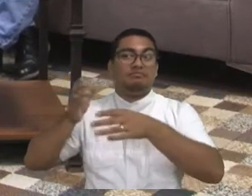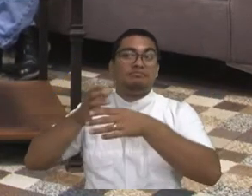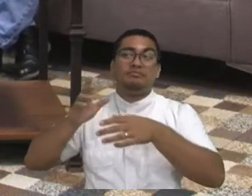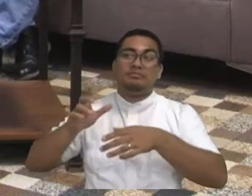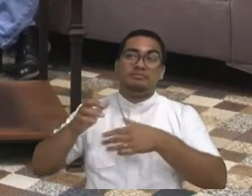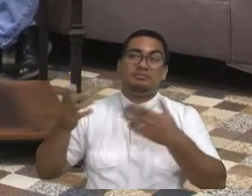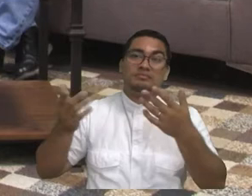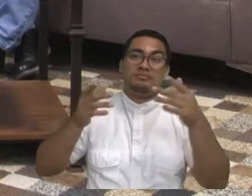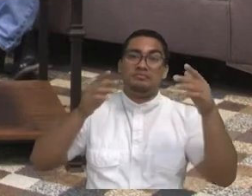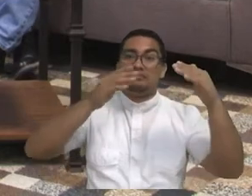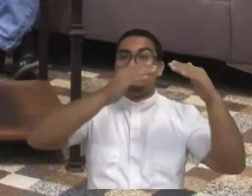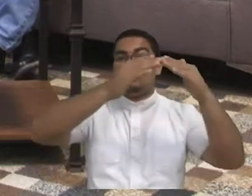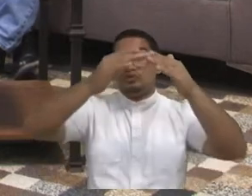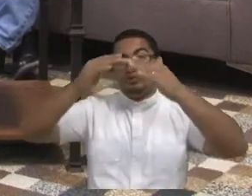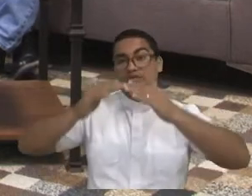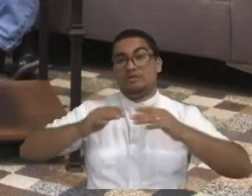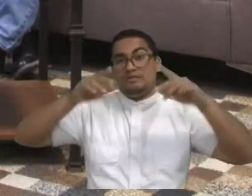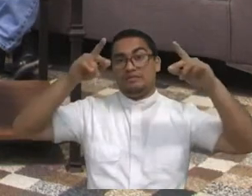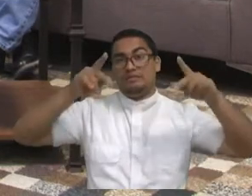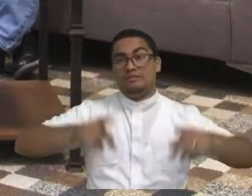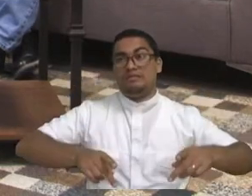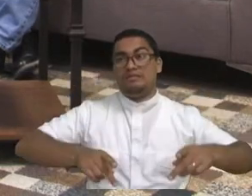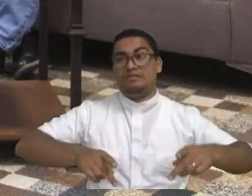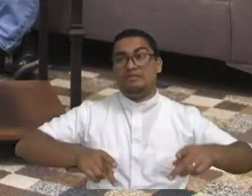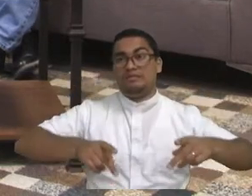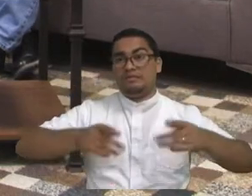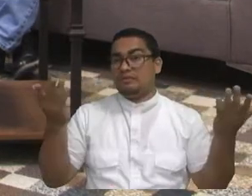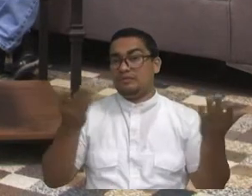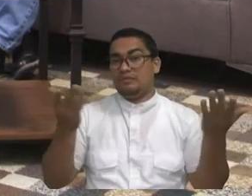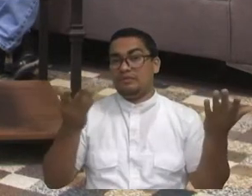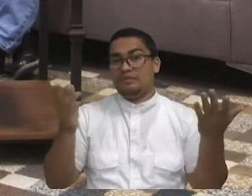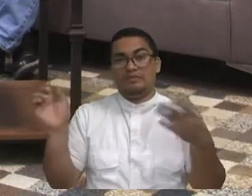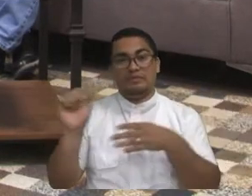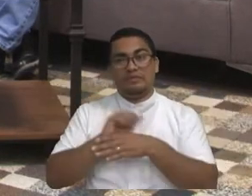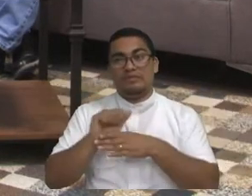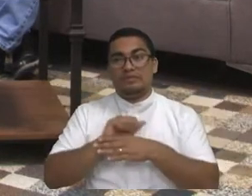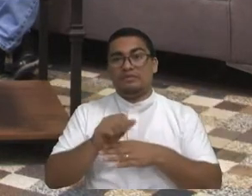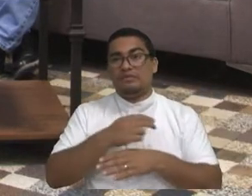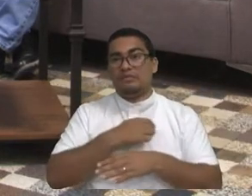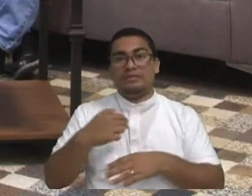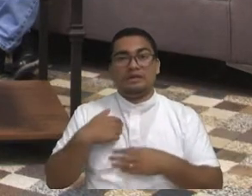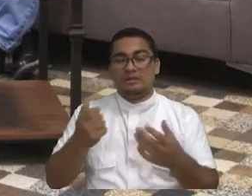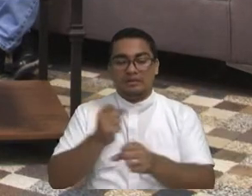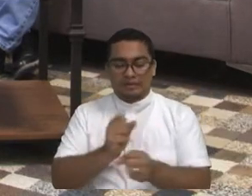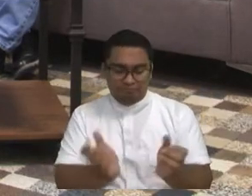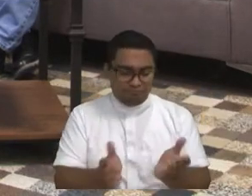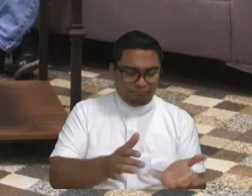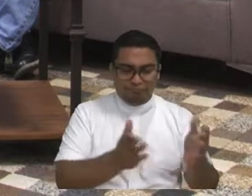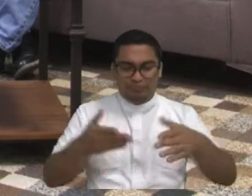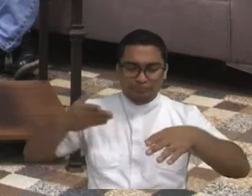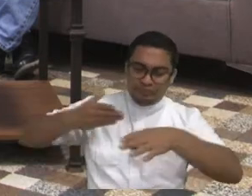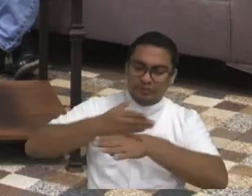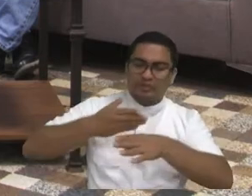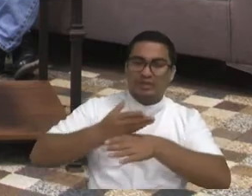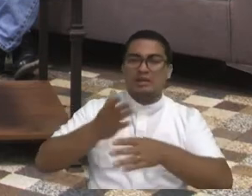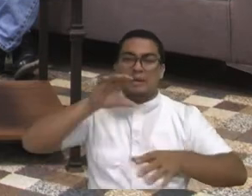personas que han dado realce a la ciudad a partir de ese ejercicio que realizan sean artesanos carpinteros panaderos incluso